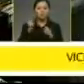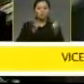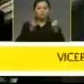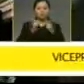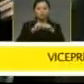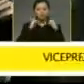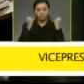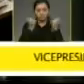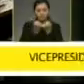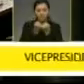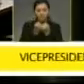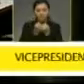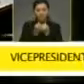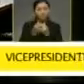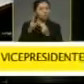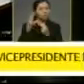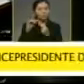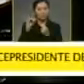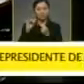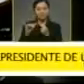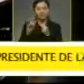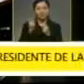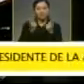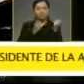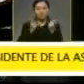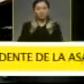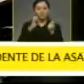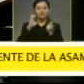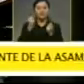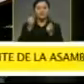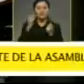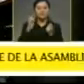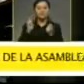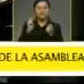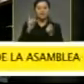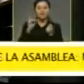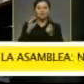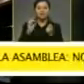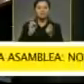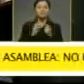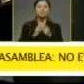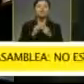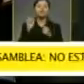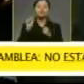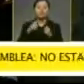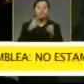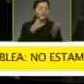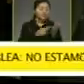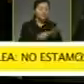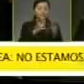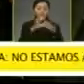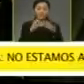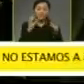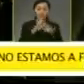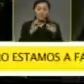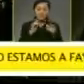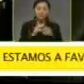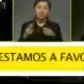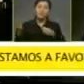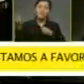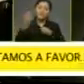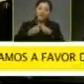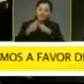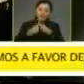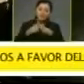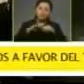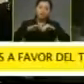no puede haber control del Estado como tal. Lo que tiene que haber, y señalo aquí lo que debería decir el texto, es participar